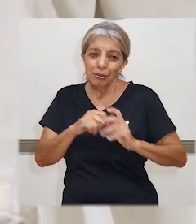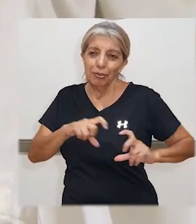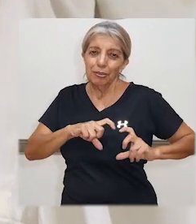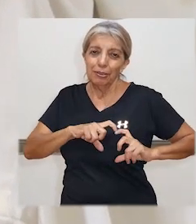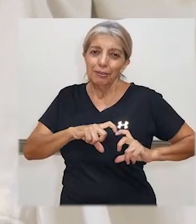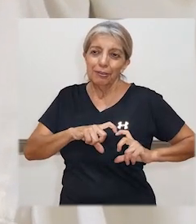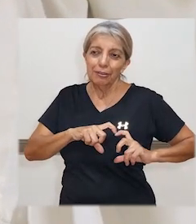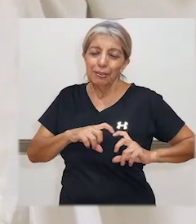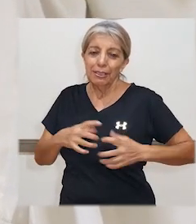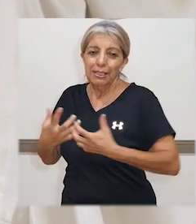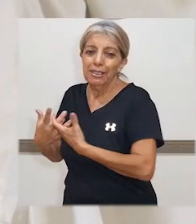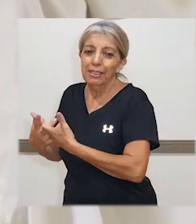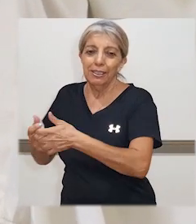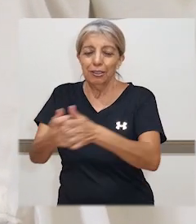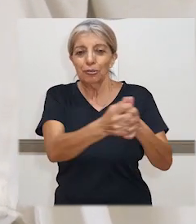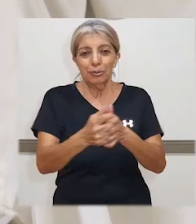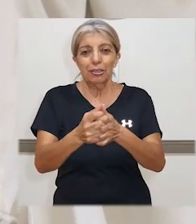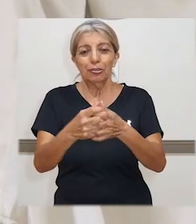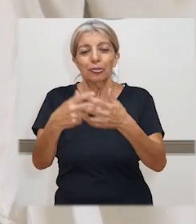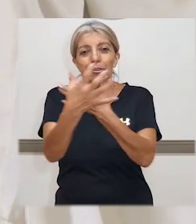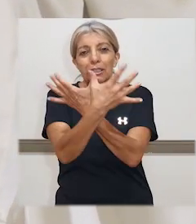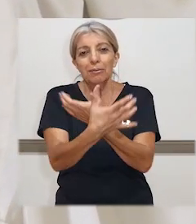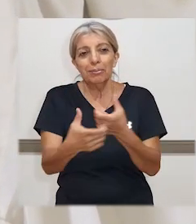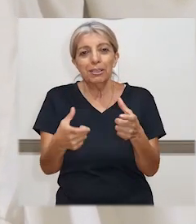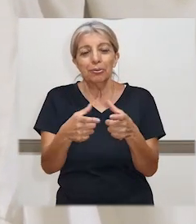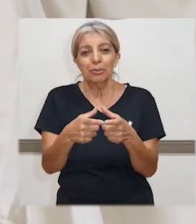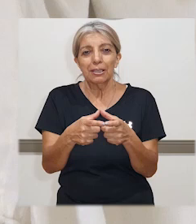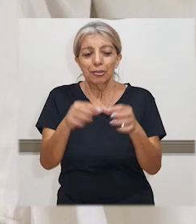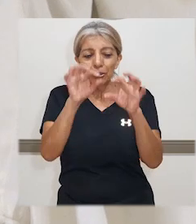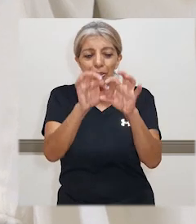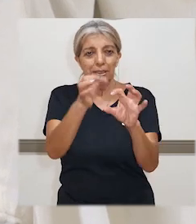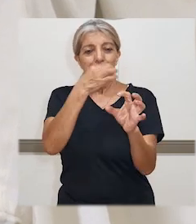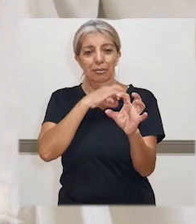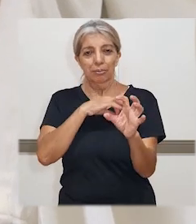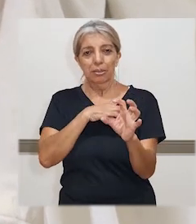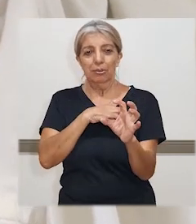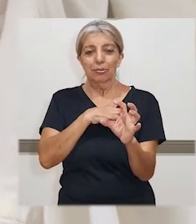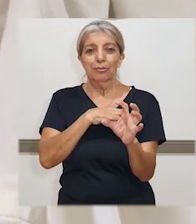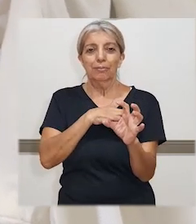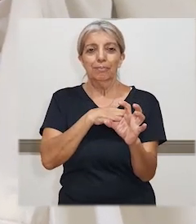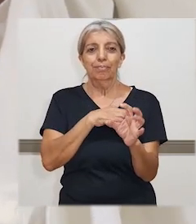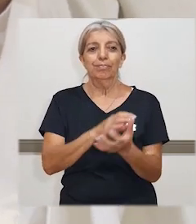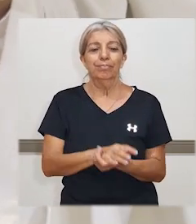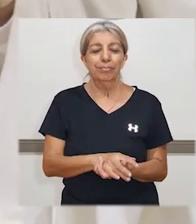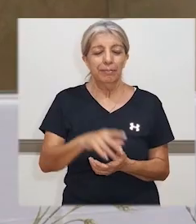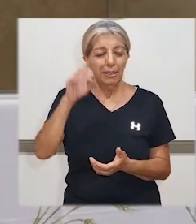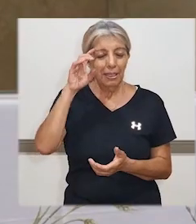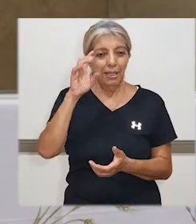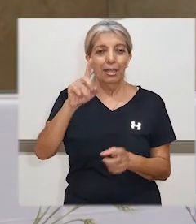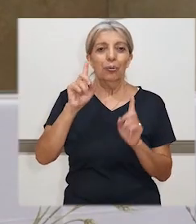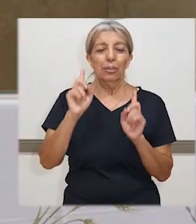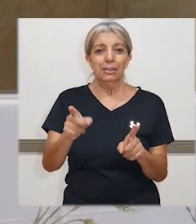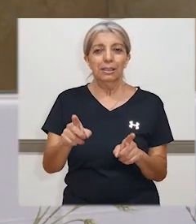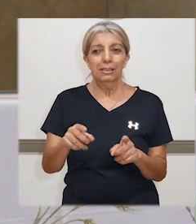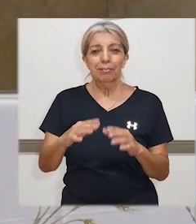el Espíritu Santo congregue en la unidad a cuantos participamos del cuerpo y la sangre de Cristo.